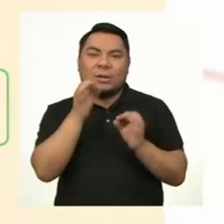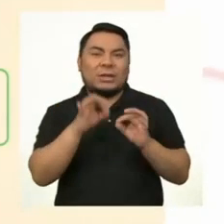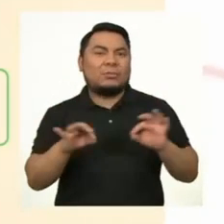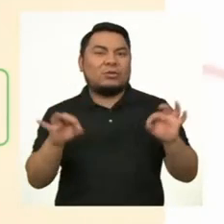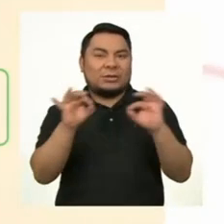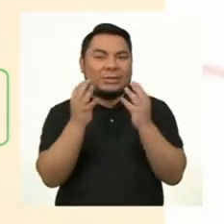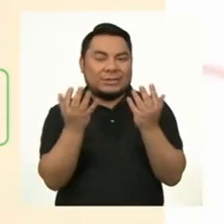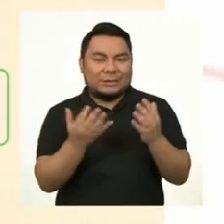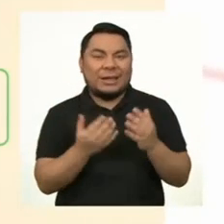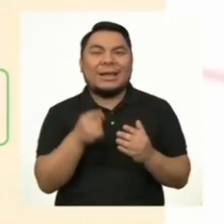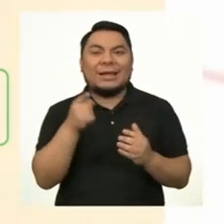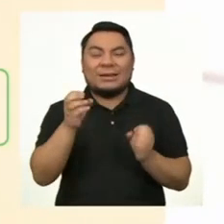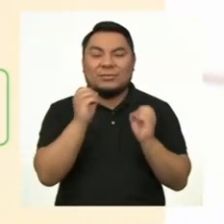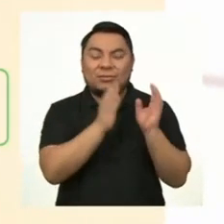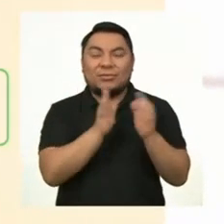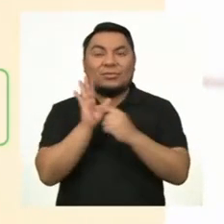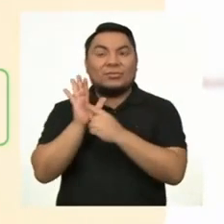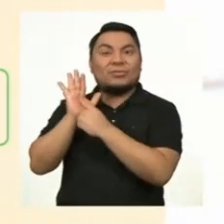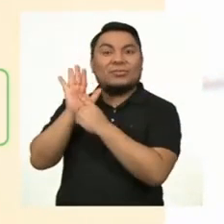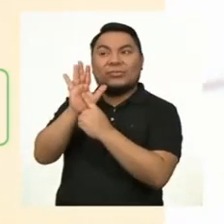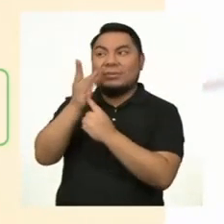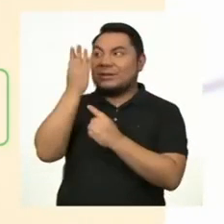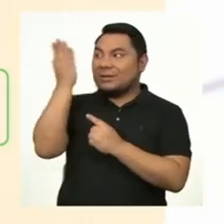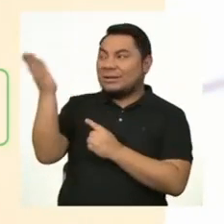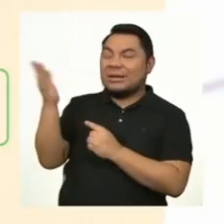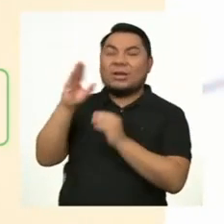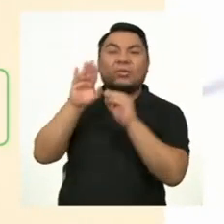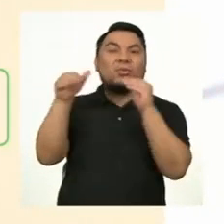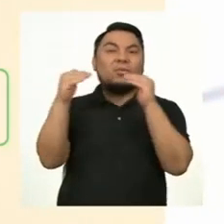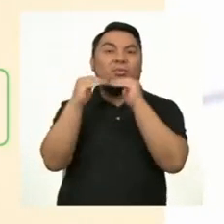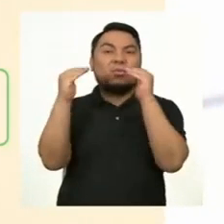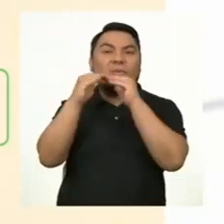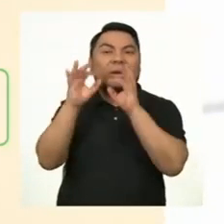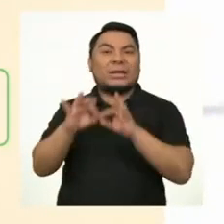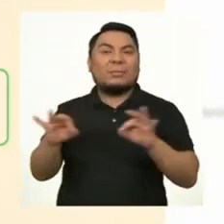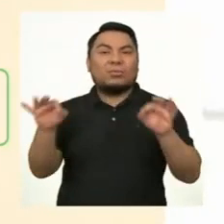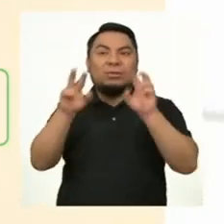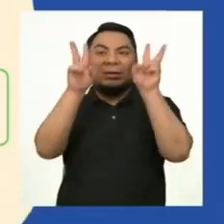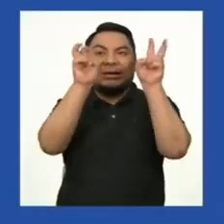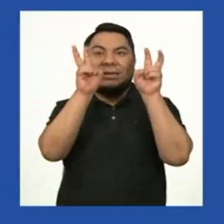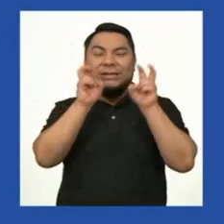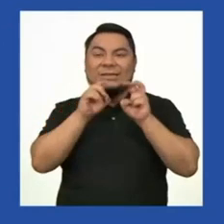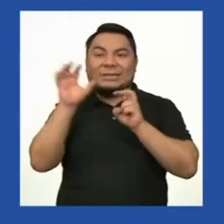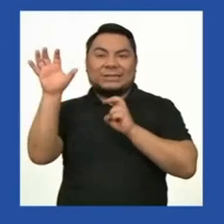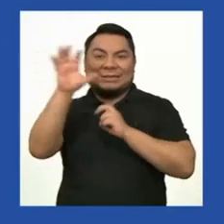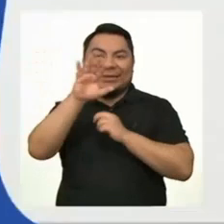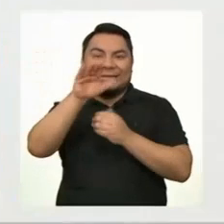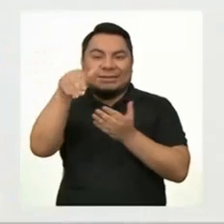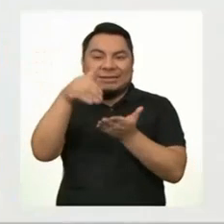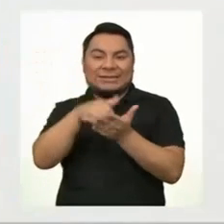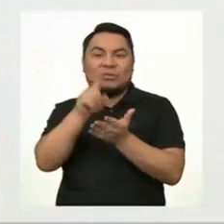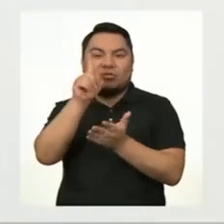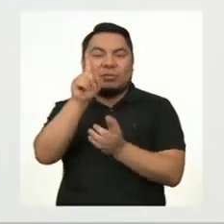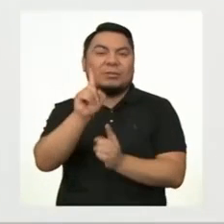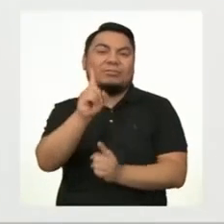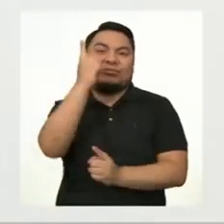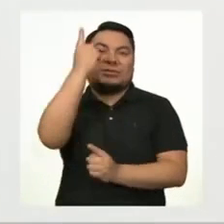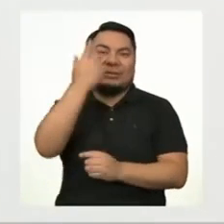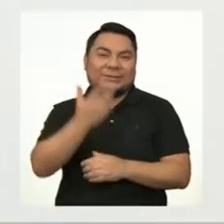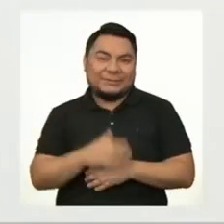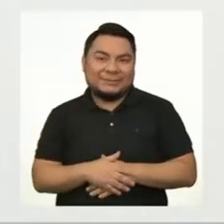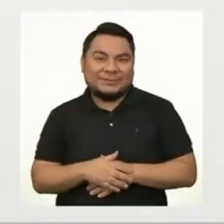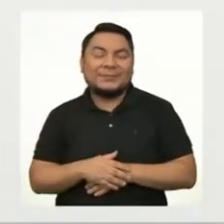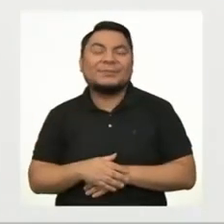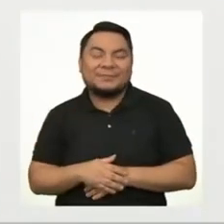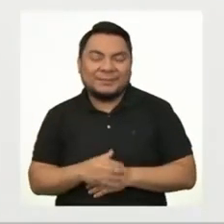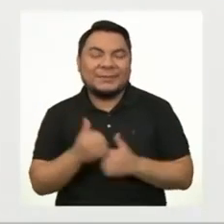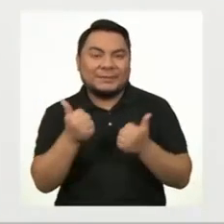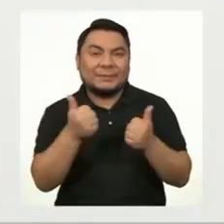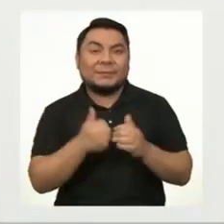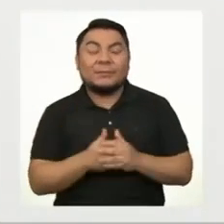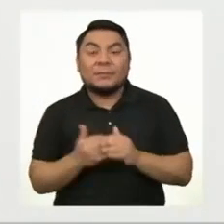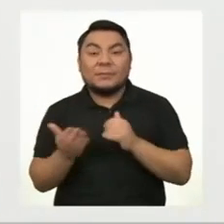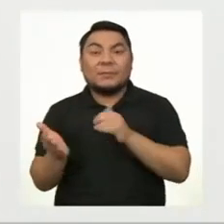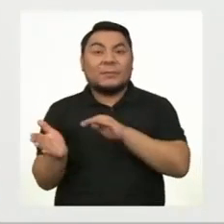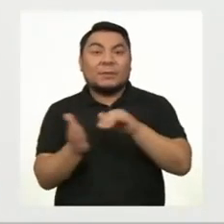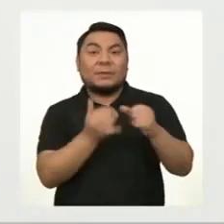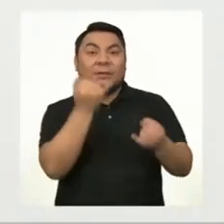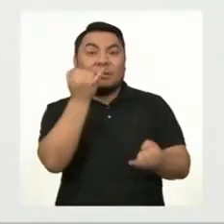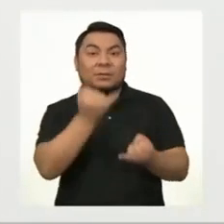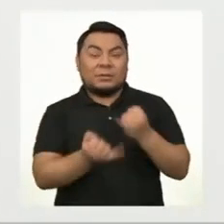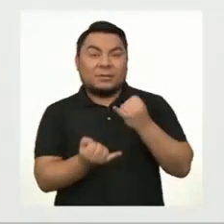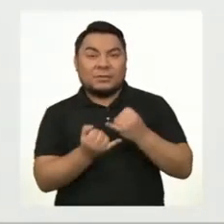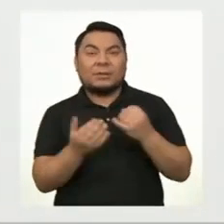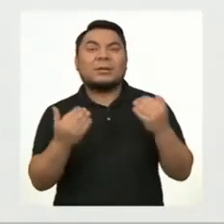usamos este organizador visual que refleja el mismo nivel de importancia en torno a un tema central. Bien. Y por